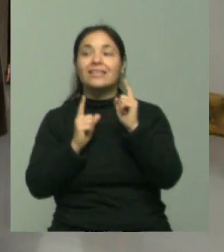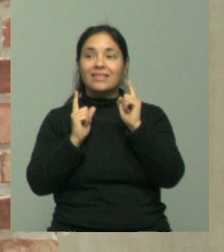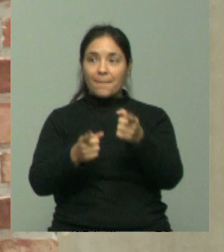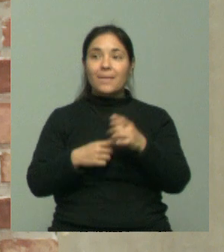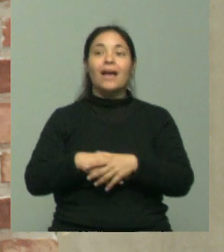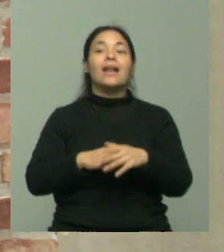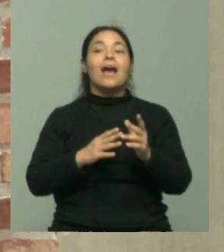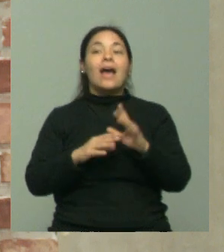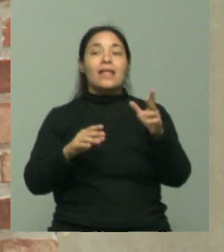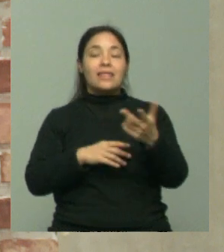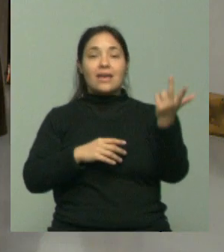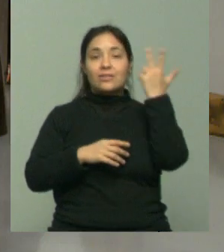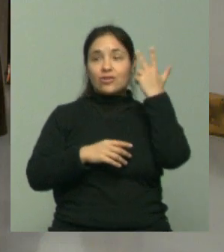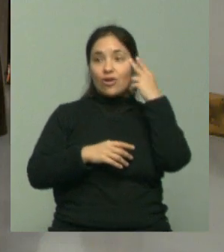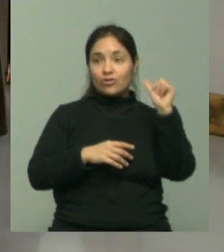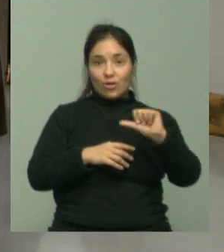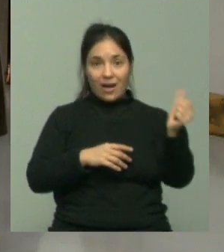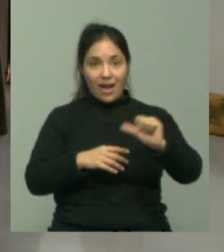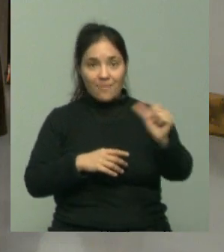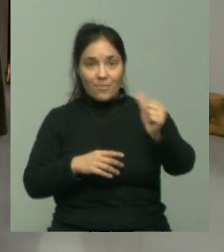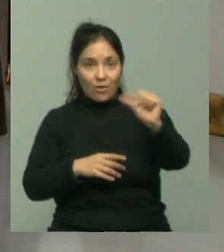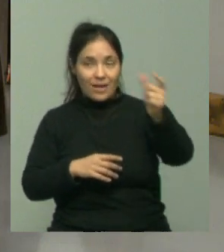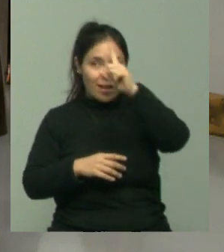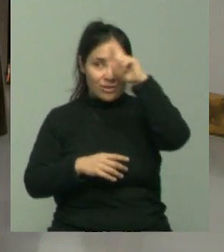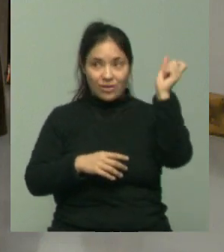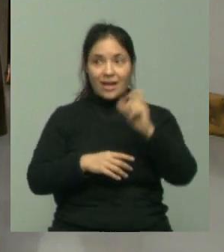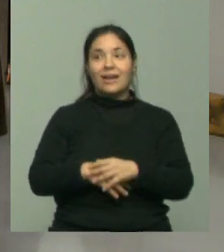nacionales ganados. Claro, he ganado 18 campeonatos nacionales.